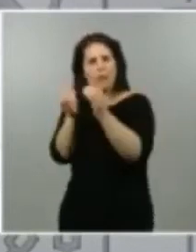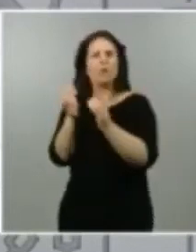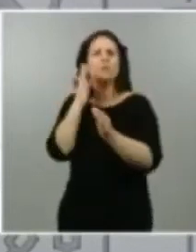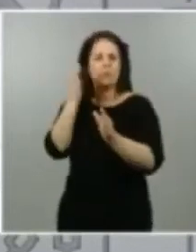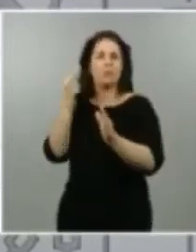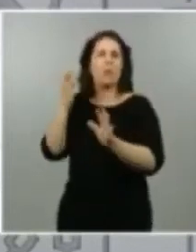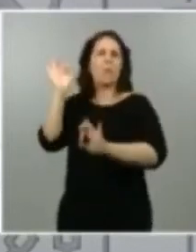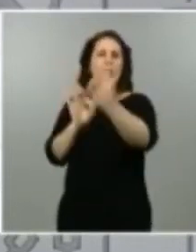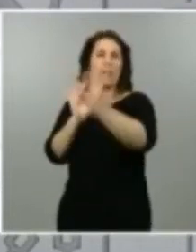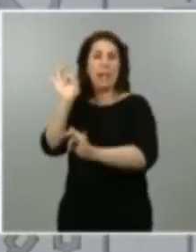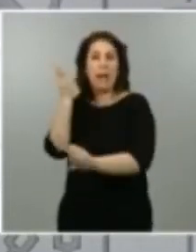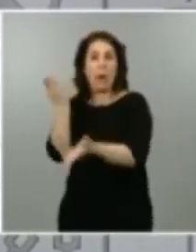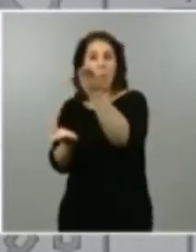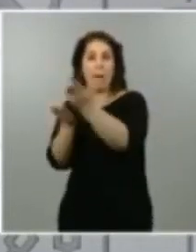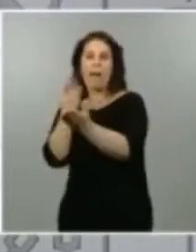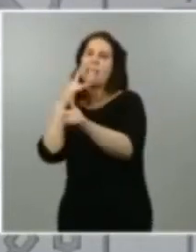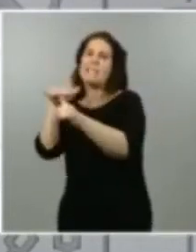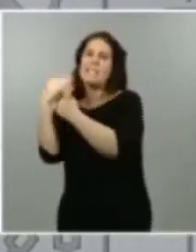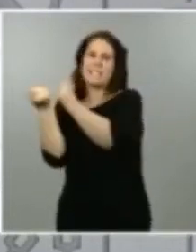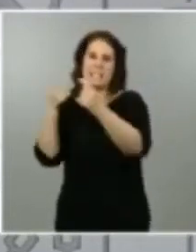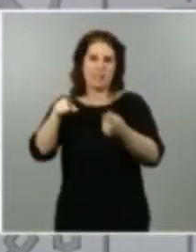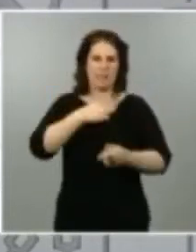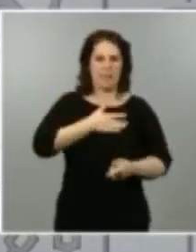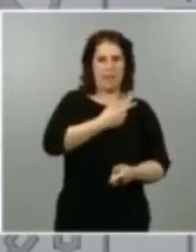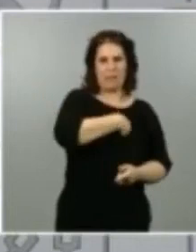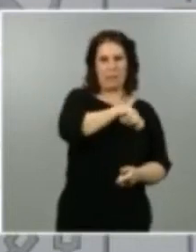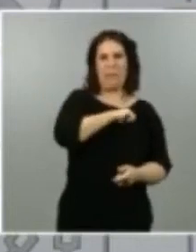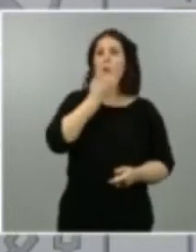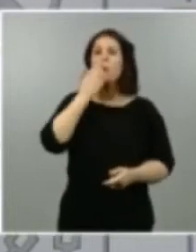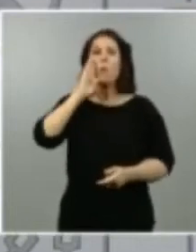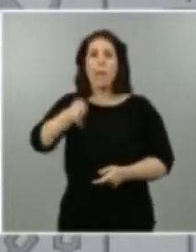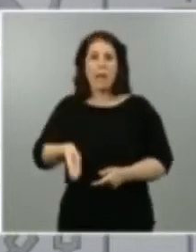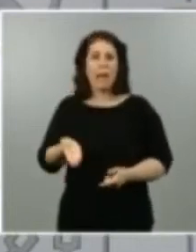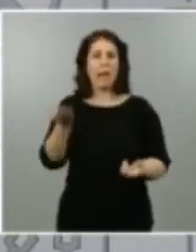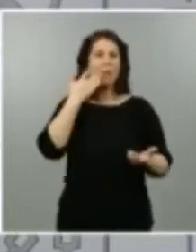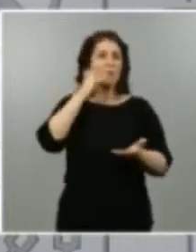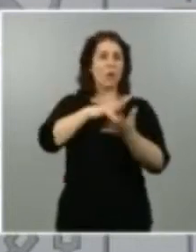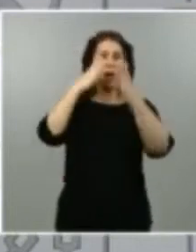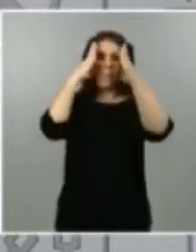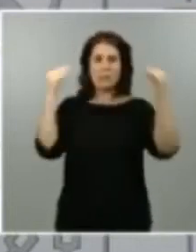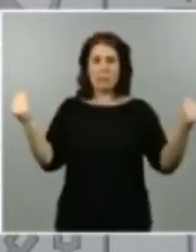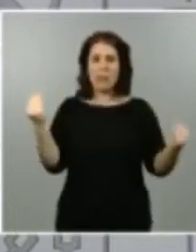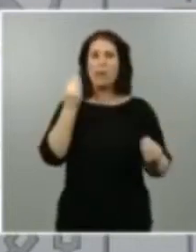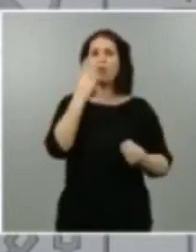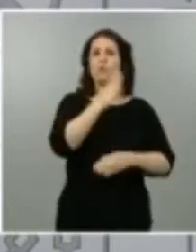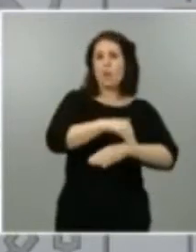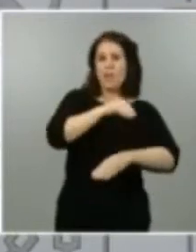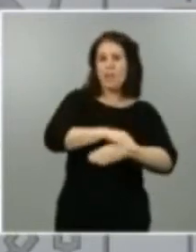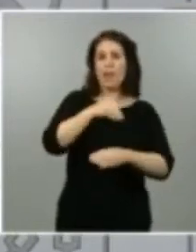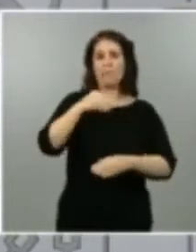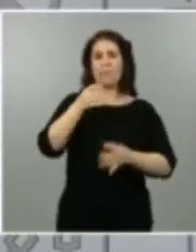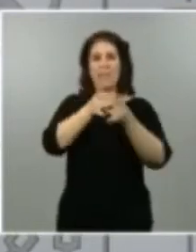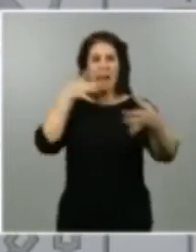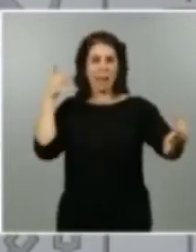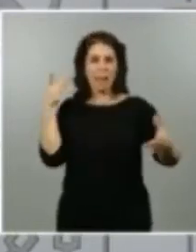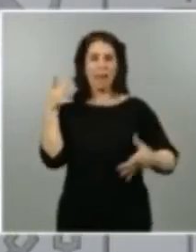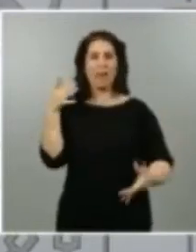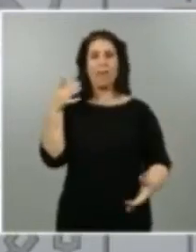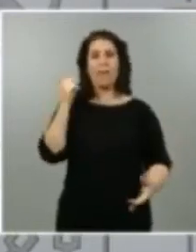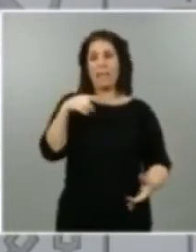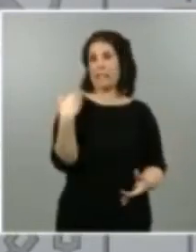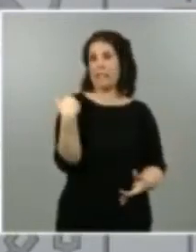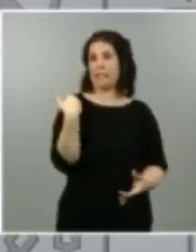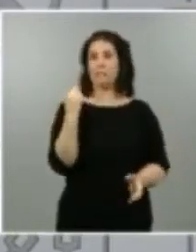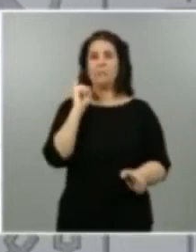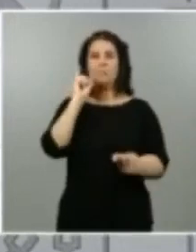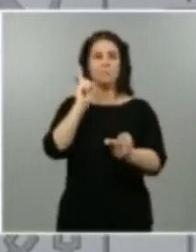que estoy haciendo por ejemplo bélgica países bajos suecia irlanda o recientemente es incluido bielorrusia ya